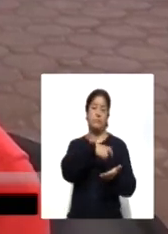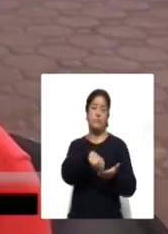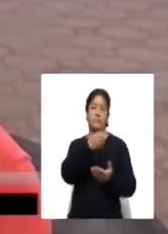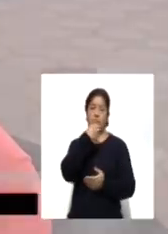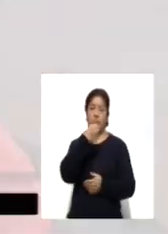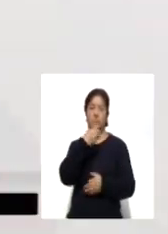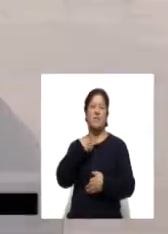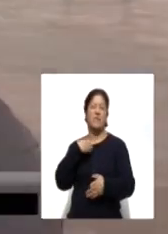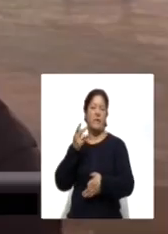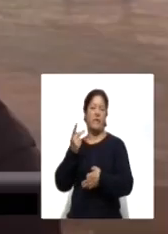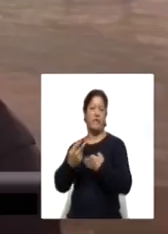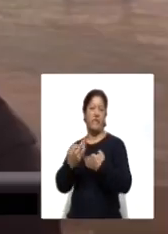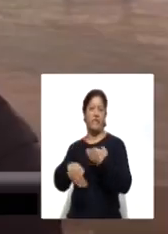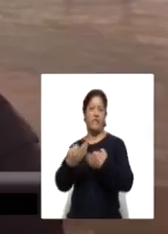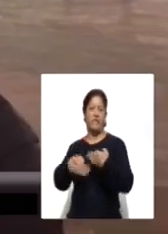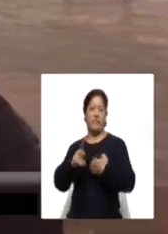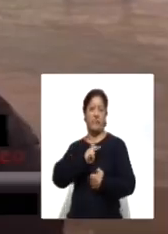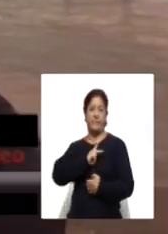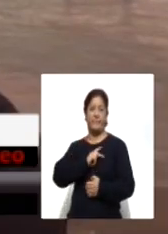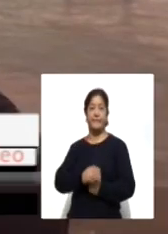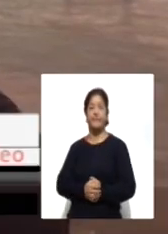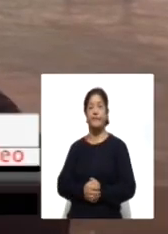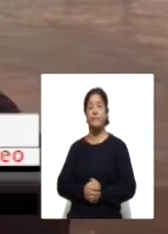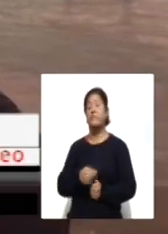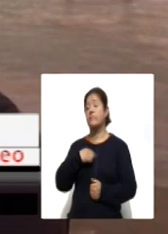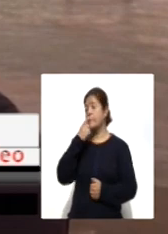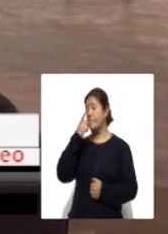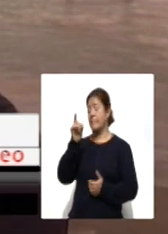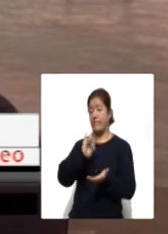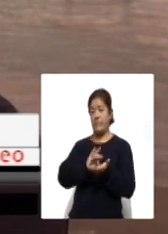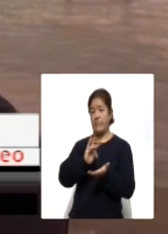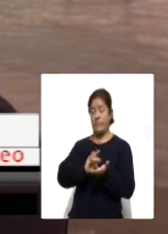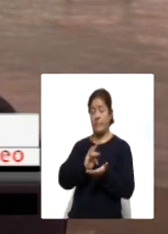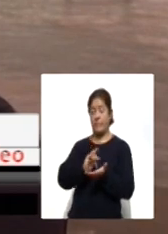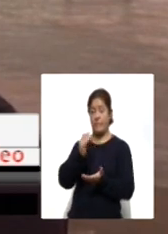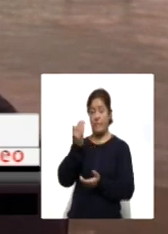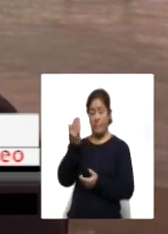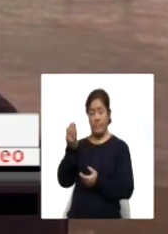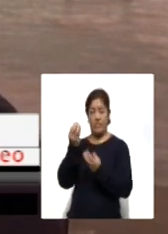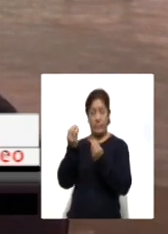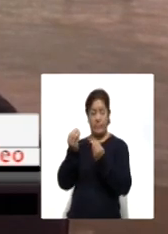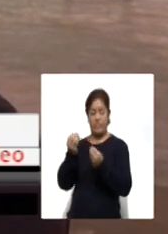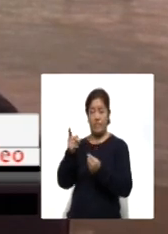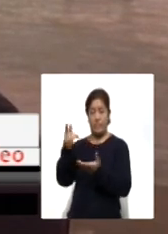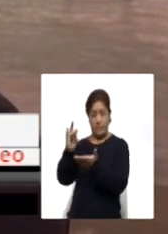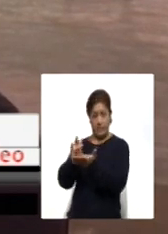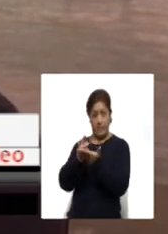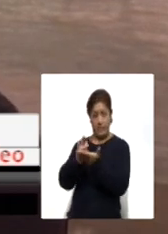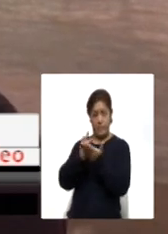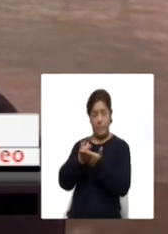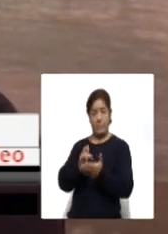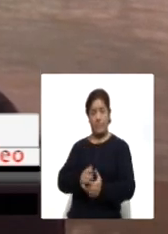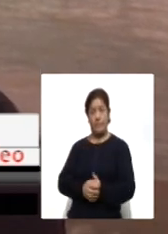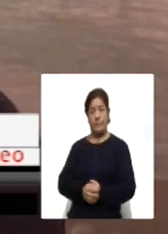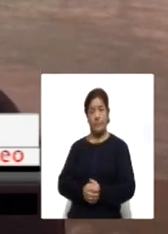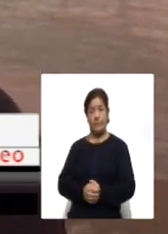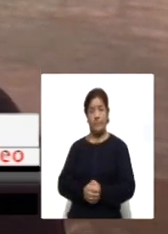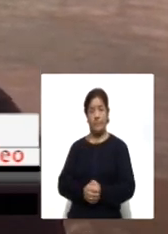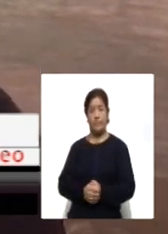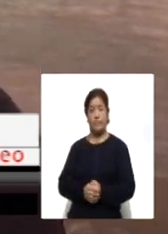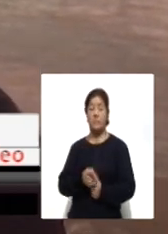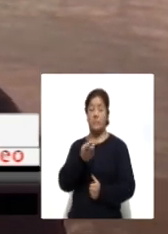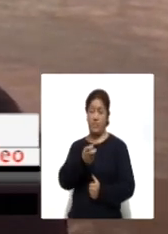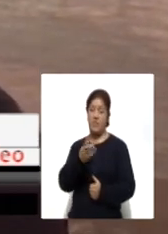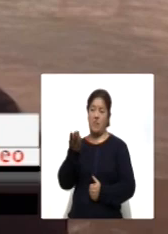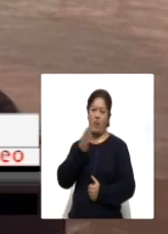nos haga falta. Le diría que pues muchas gracias por este apoyo que nos brinda y que pues es una buena acción que